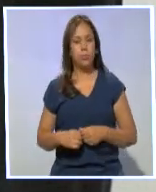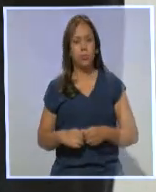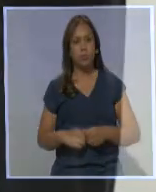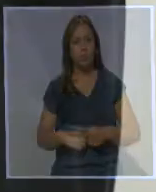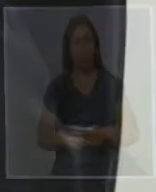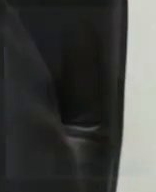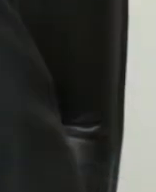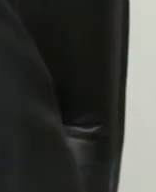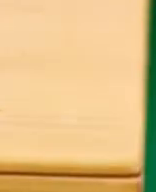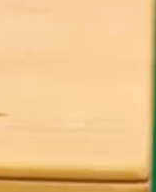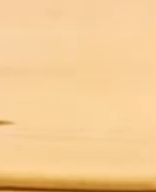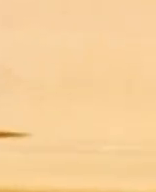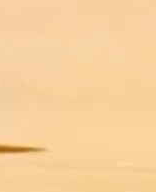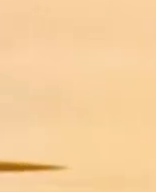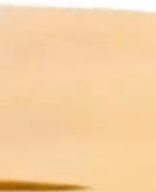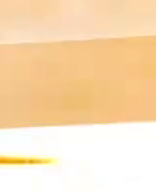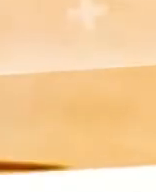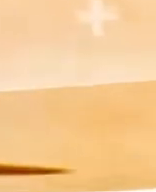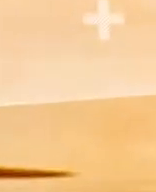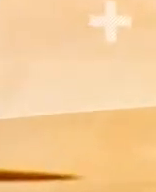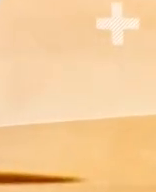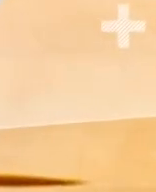Noticias.